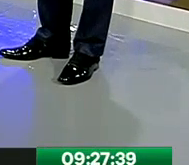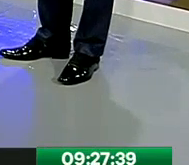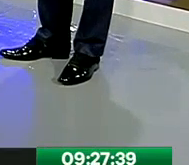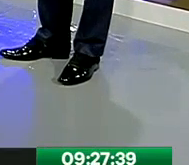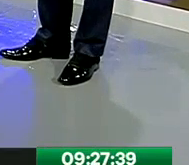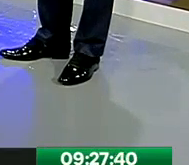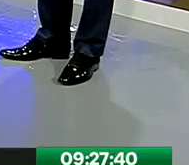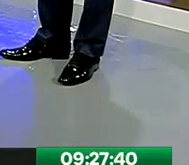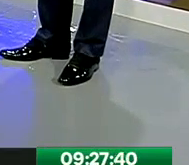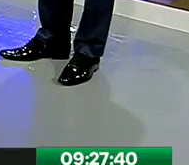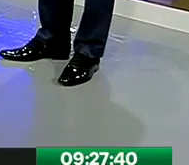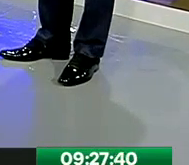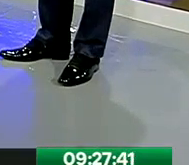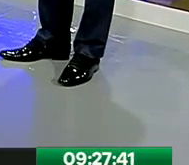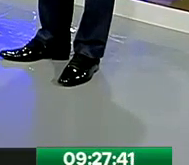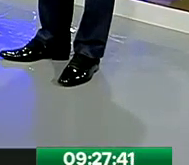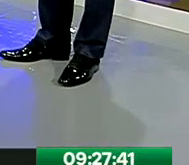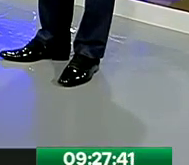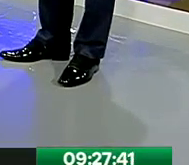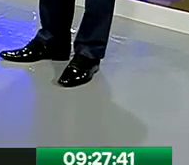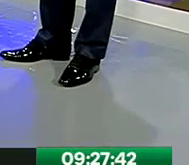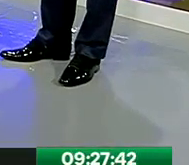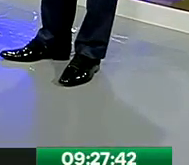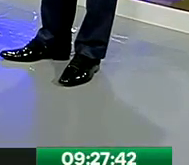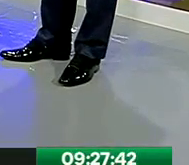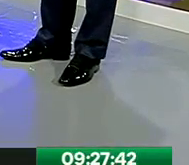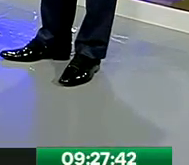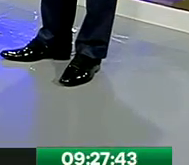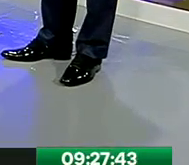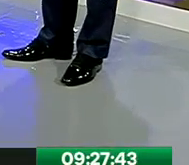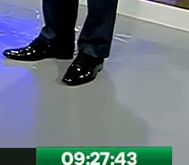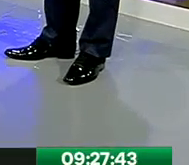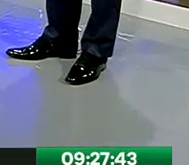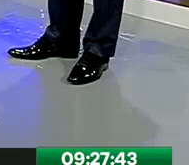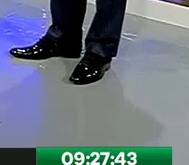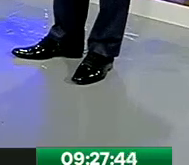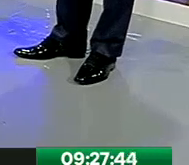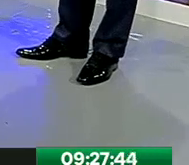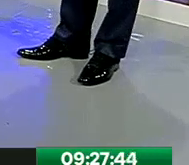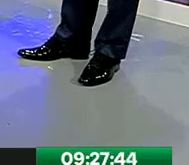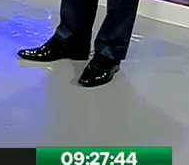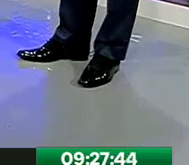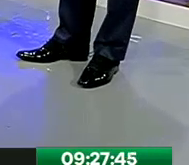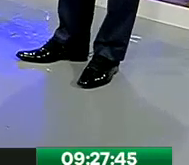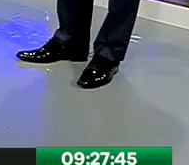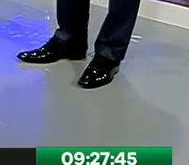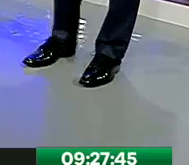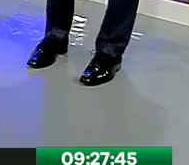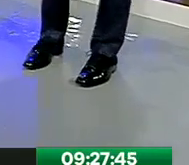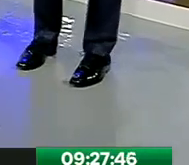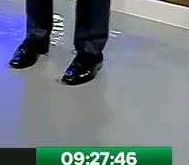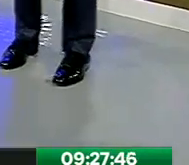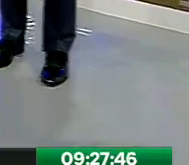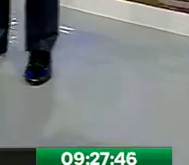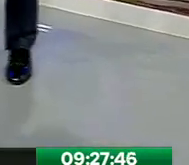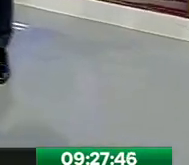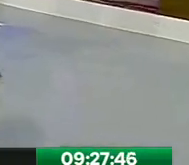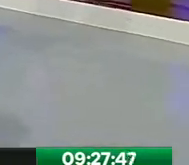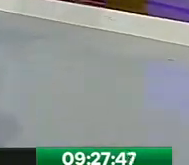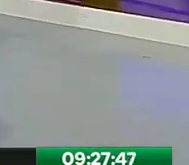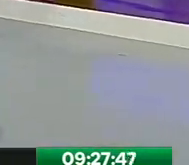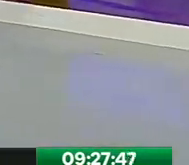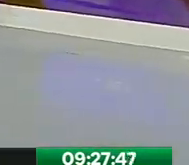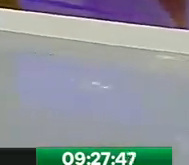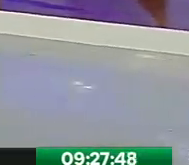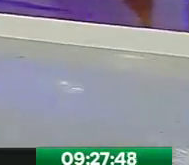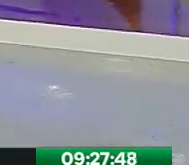envían al WhatsApp y al Twitter. Muchísimas gracias, Huguito. Un placer saludarlo, Roselena. Por supuesto, un abrazo enorme. Y estamos acá, señoras y señores,